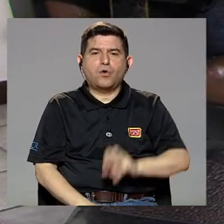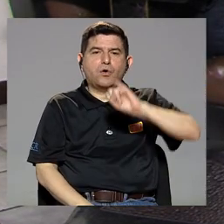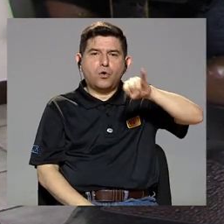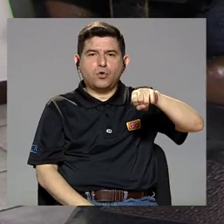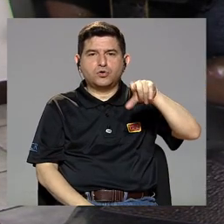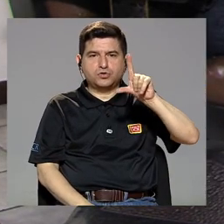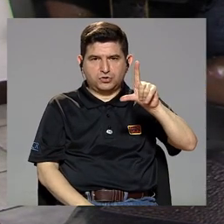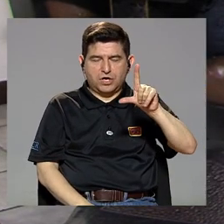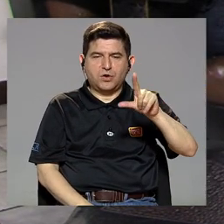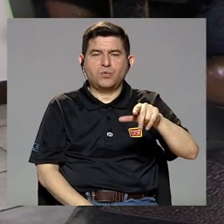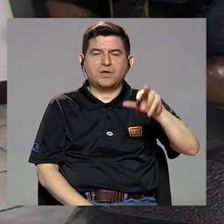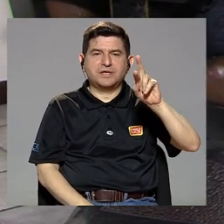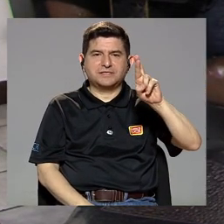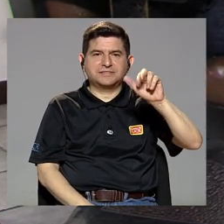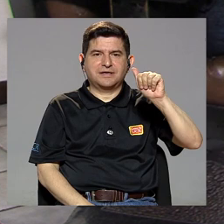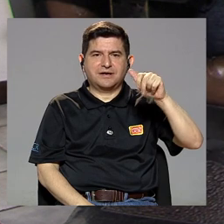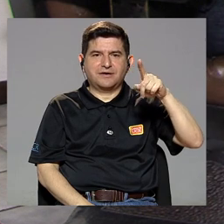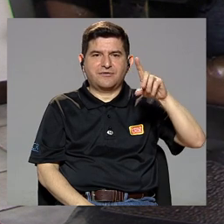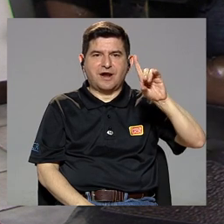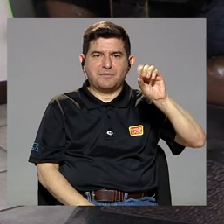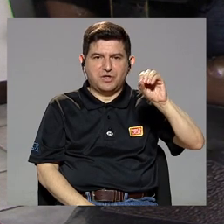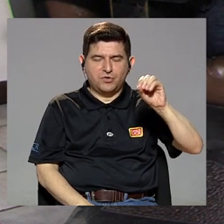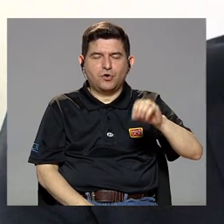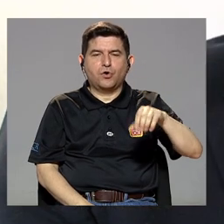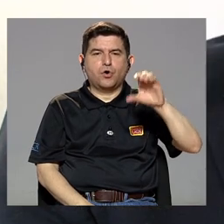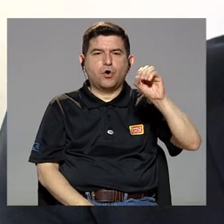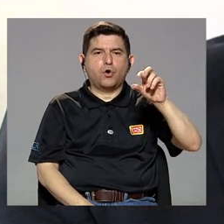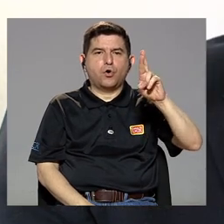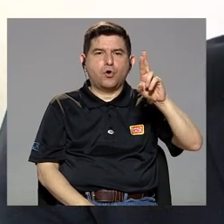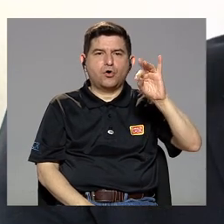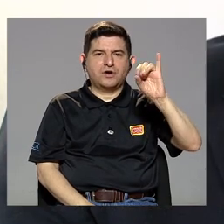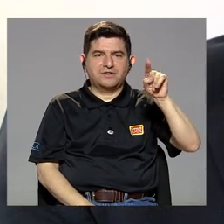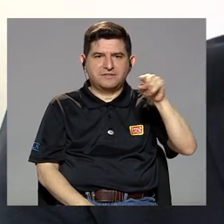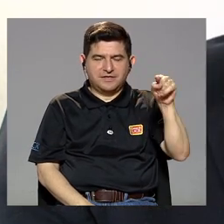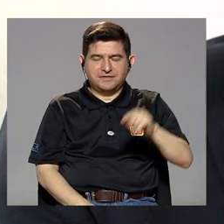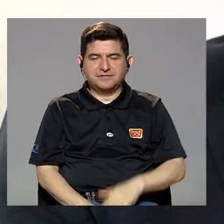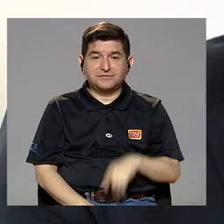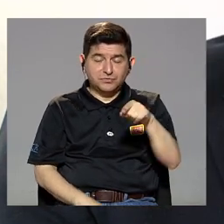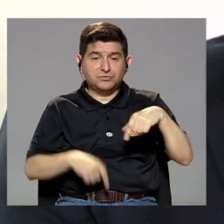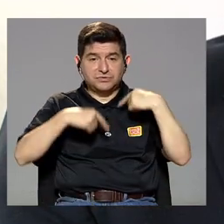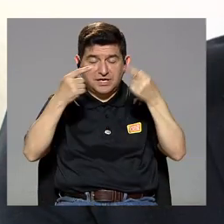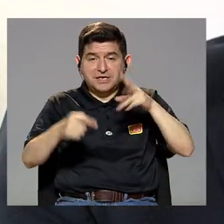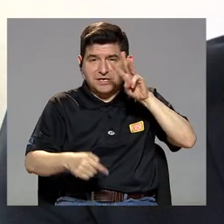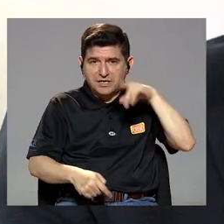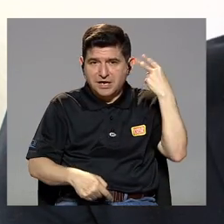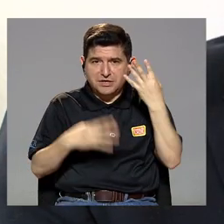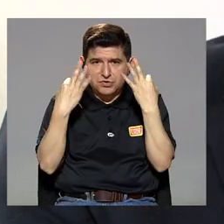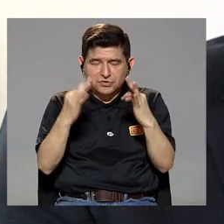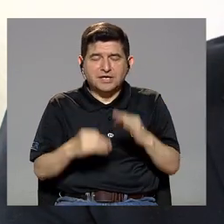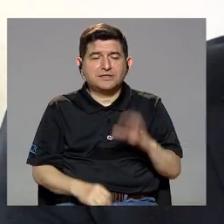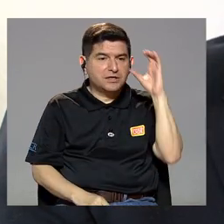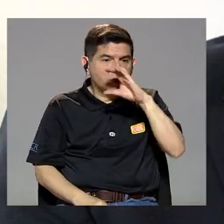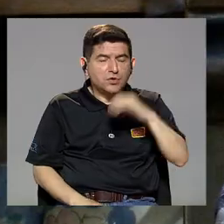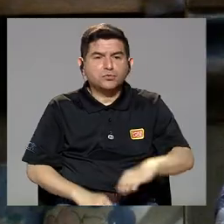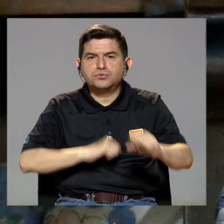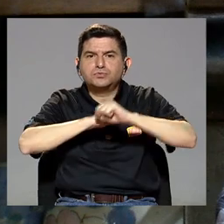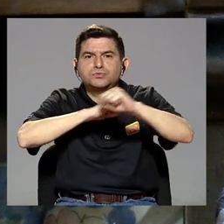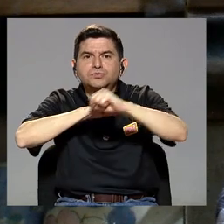el conocido rápido ortiz donde usted es llegado hasta moravia tratando de lograr publicidad